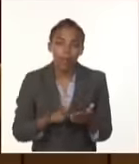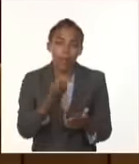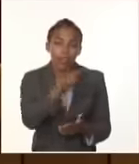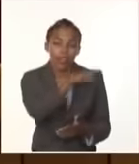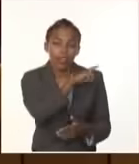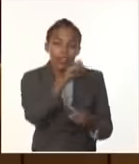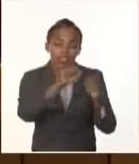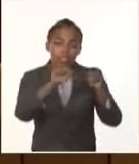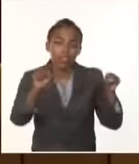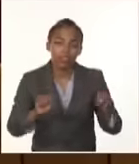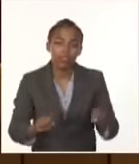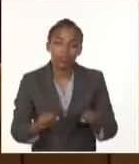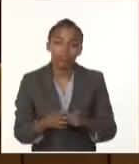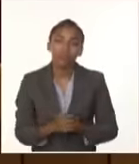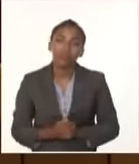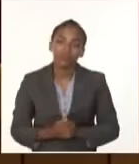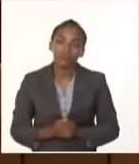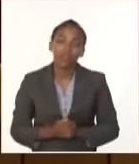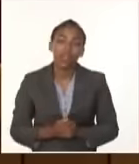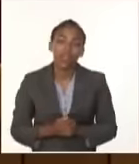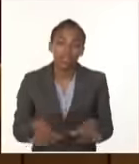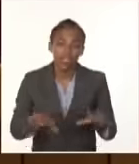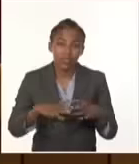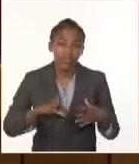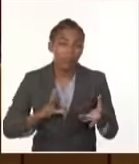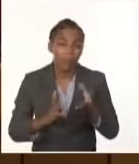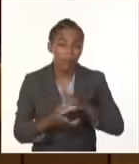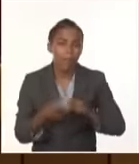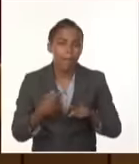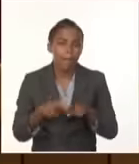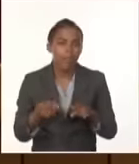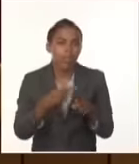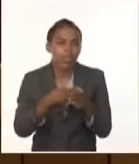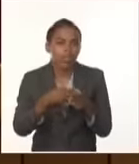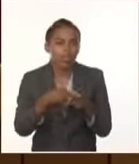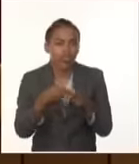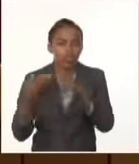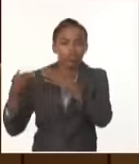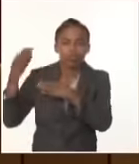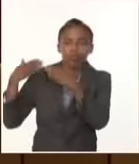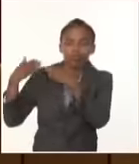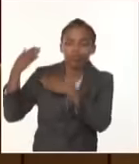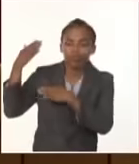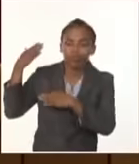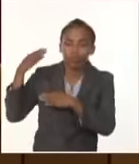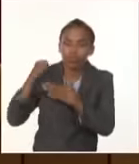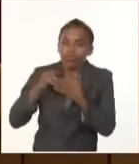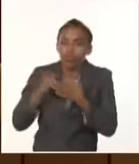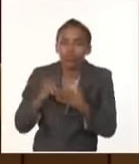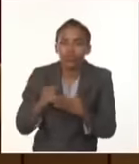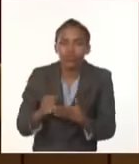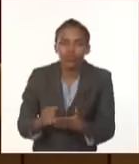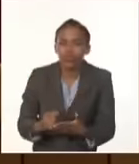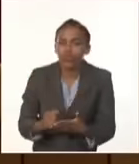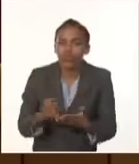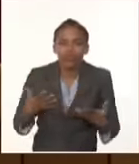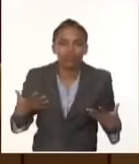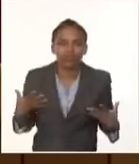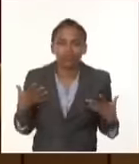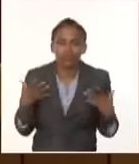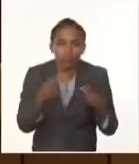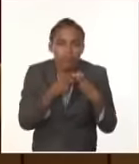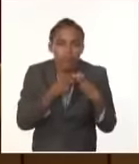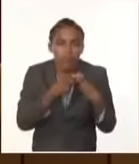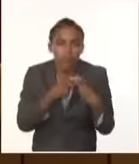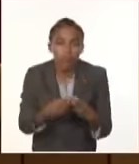muy difícil, pero la historia que le antecede es aleccionadora, tan inspiradora, tan heroica, que